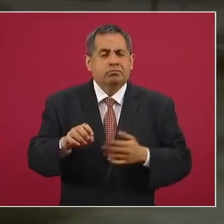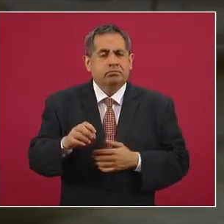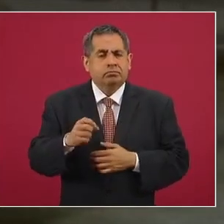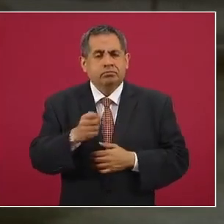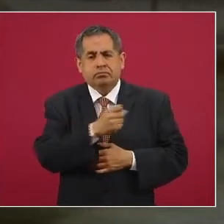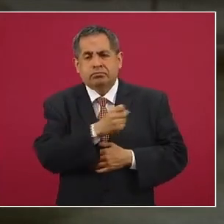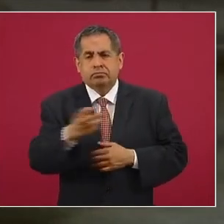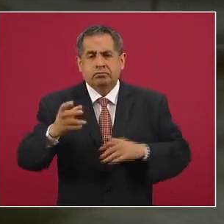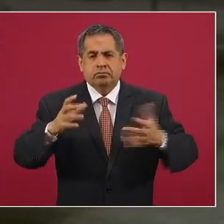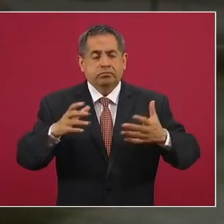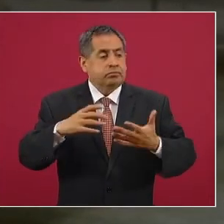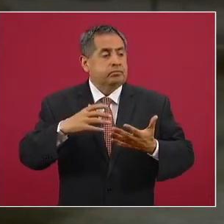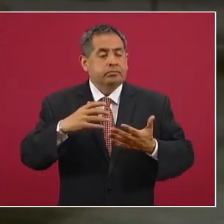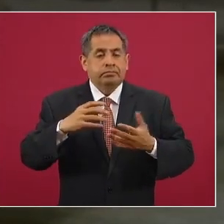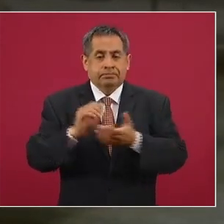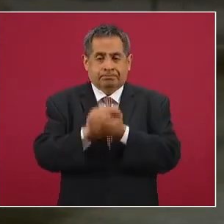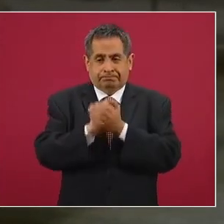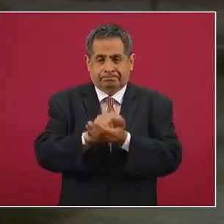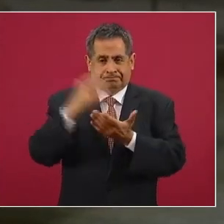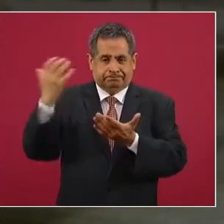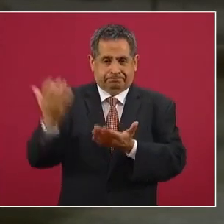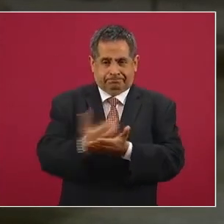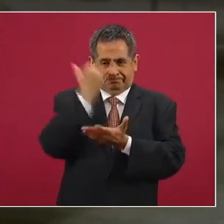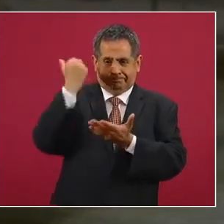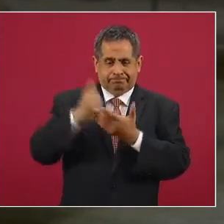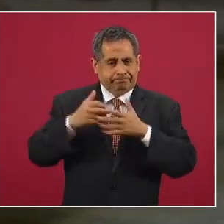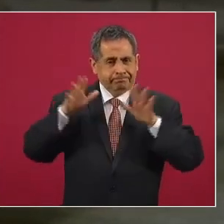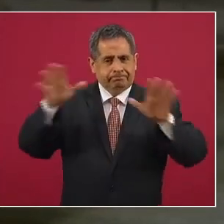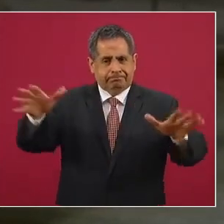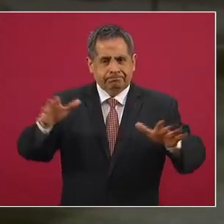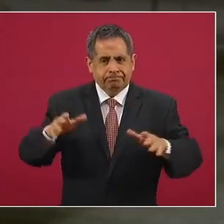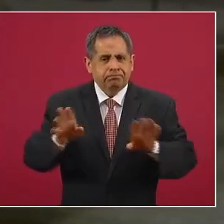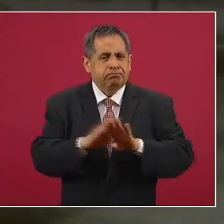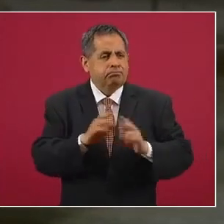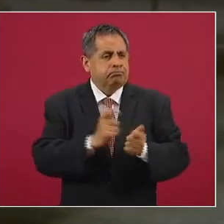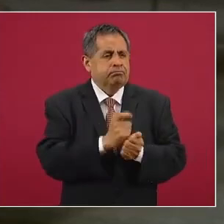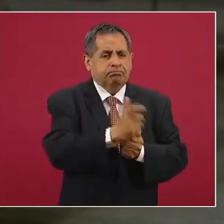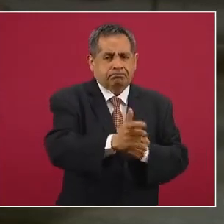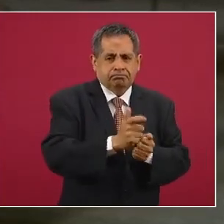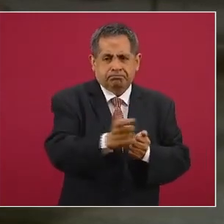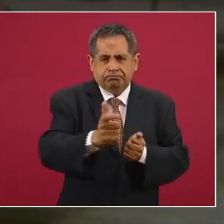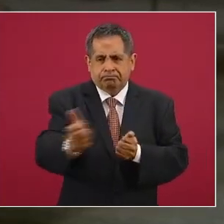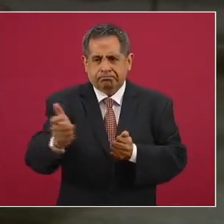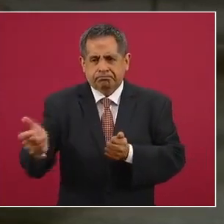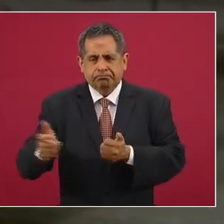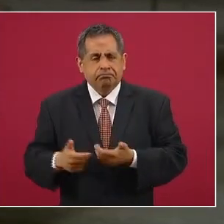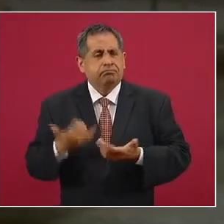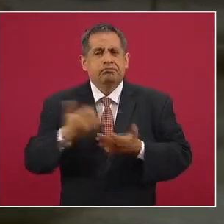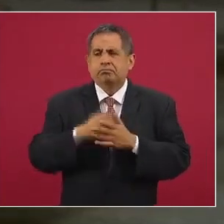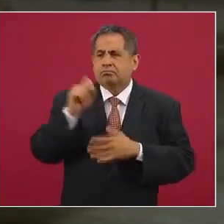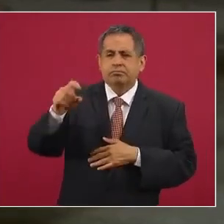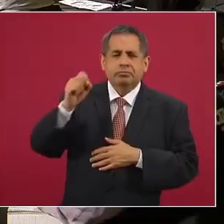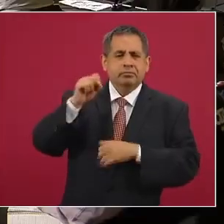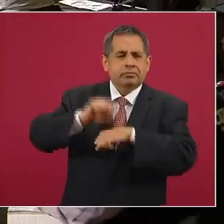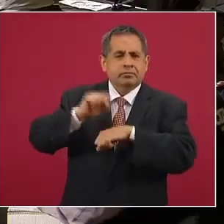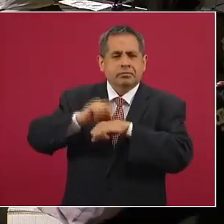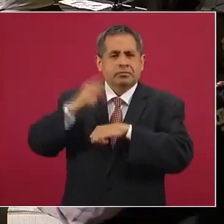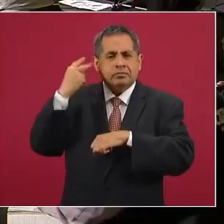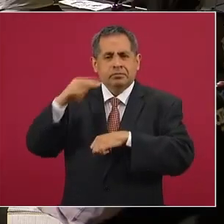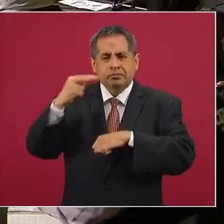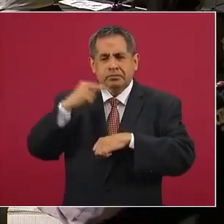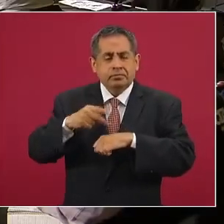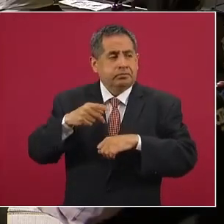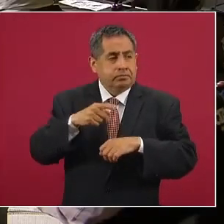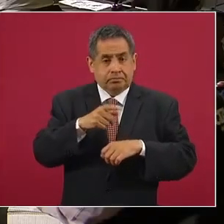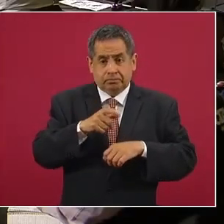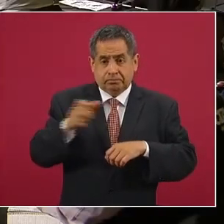resultaron ganadoras por la rifa del costo del avión presidencial y del caso de una secundaria en Veracruz que dijeron que pues les retiraron